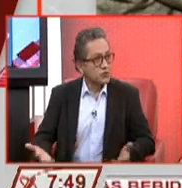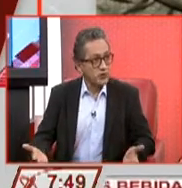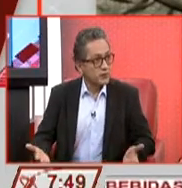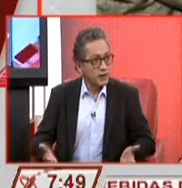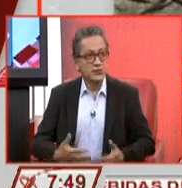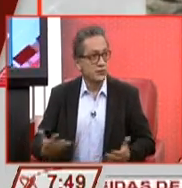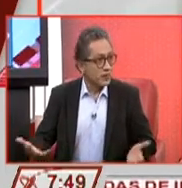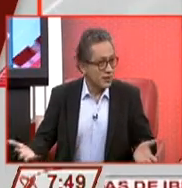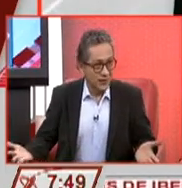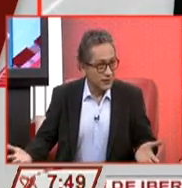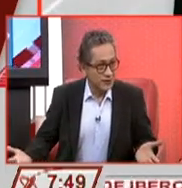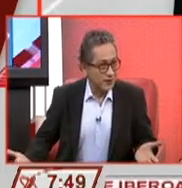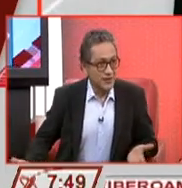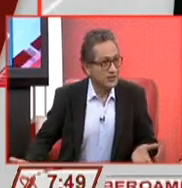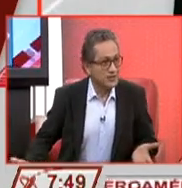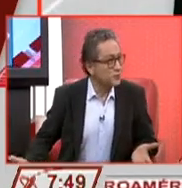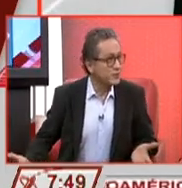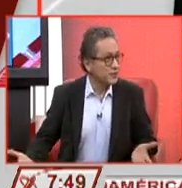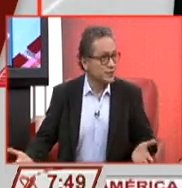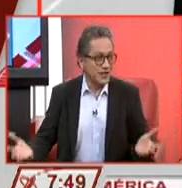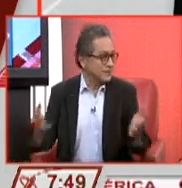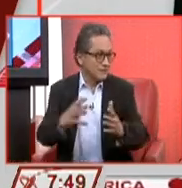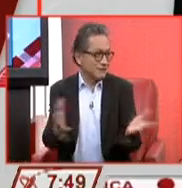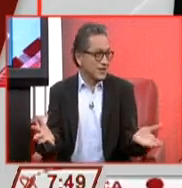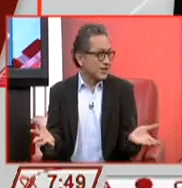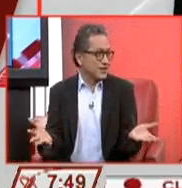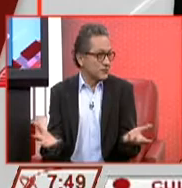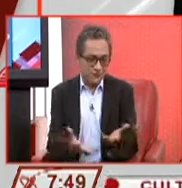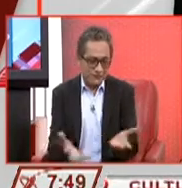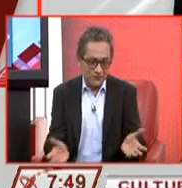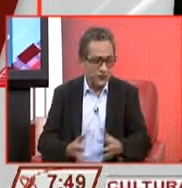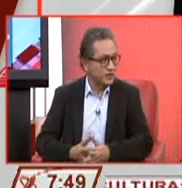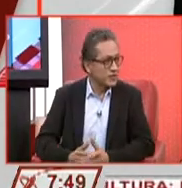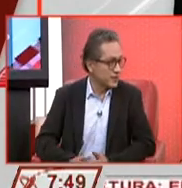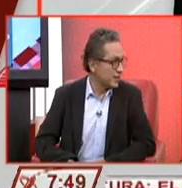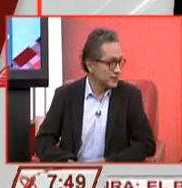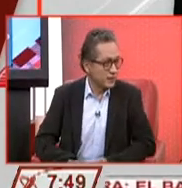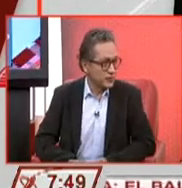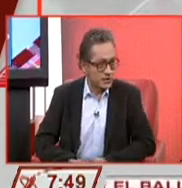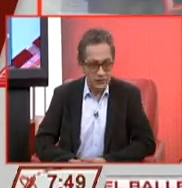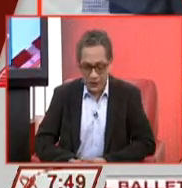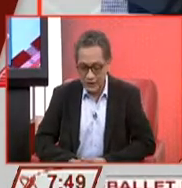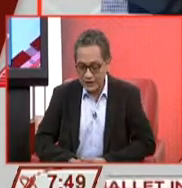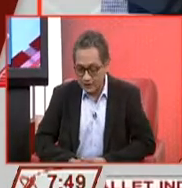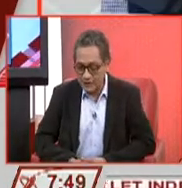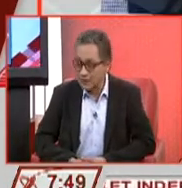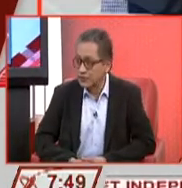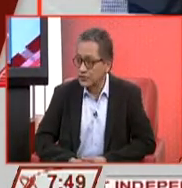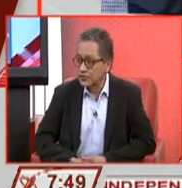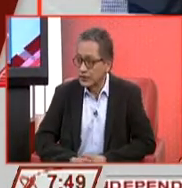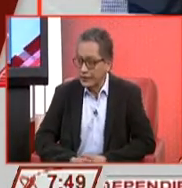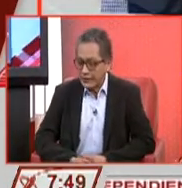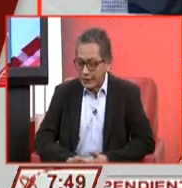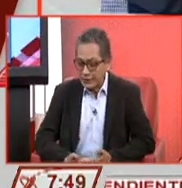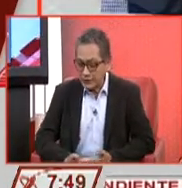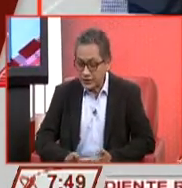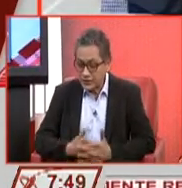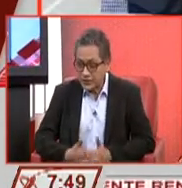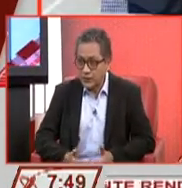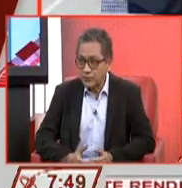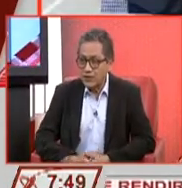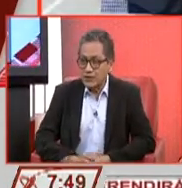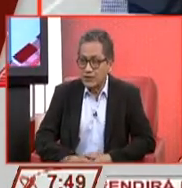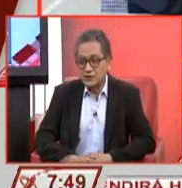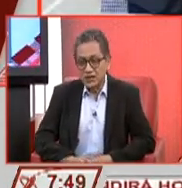es autónoma y no ha querido separarse de ninguna cosa. Hay una relación fundamental entre toda la sociedad y esta institución.